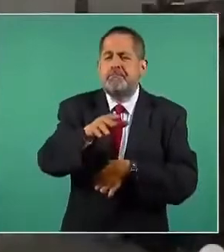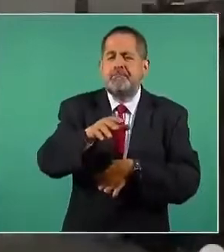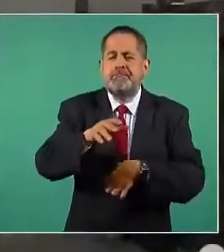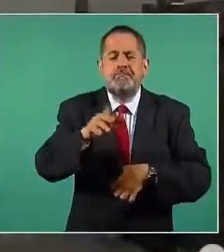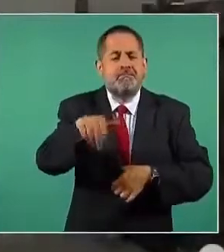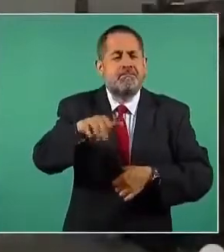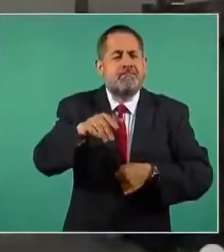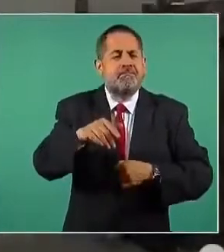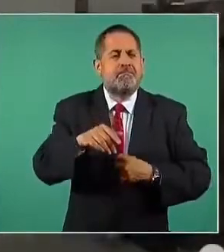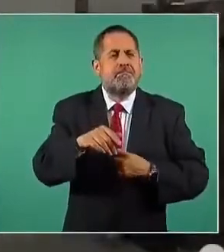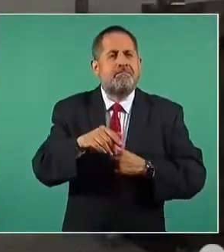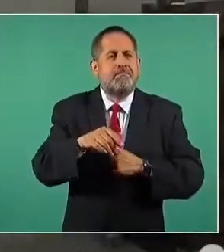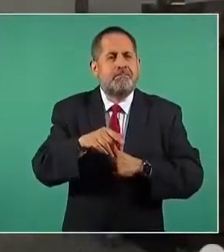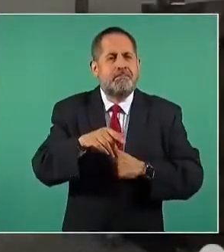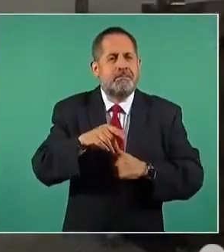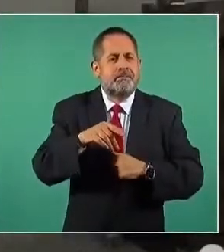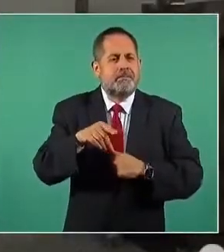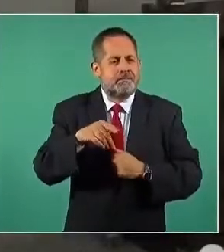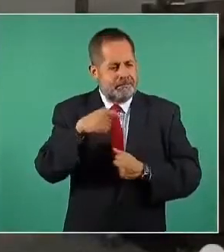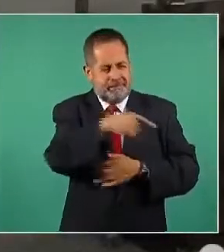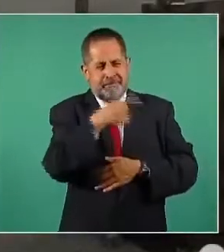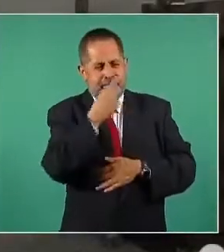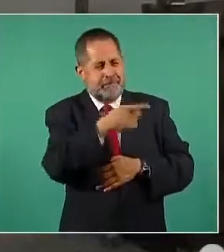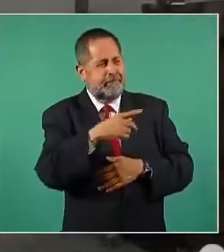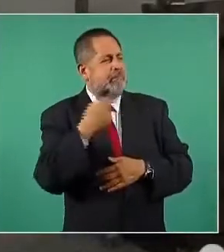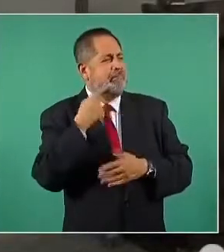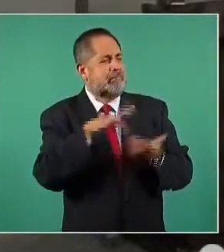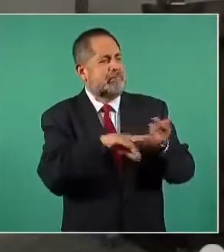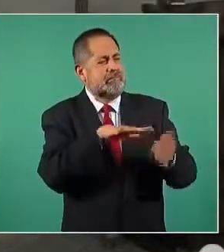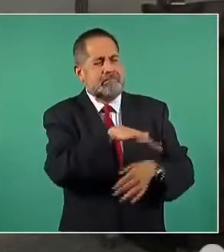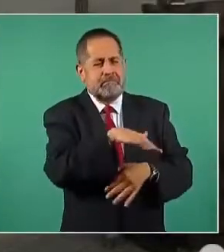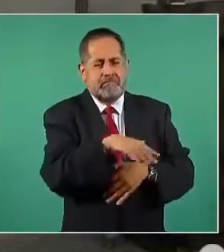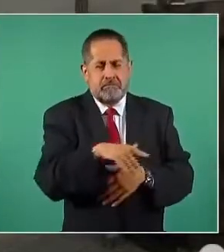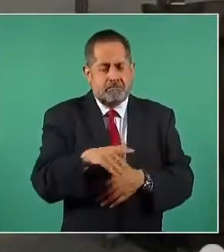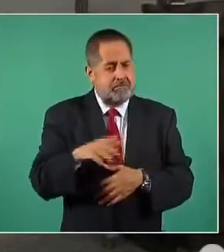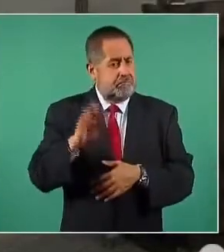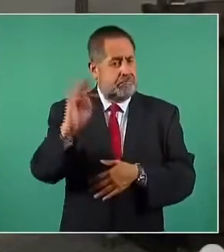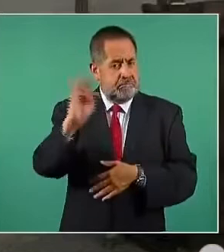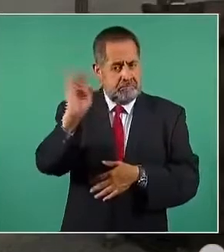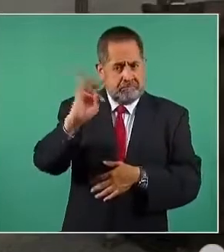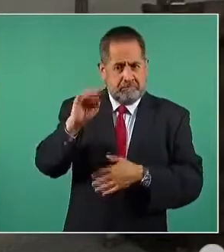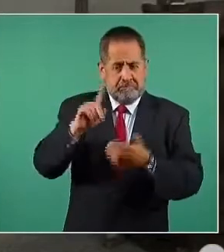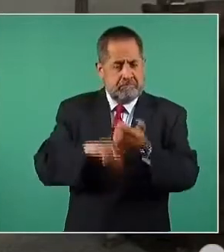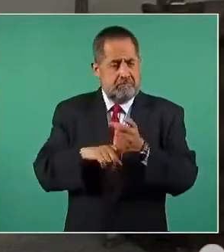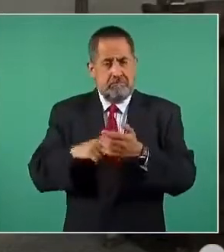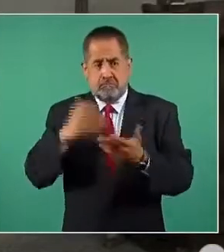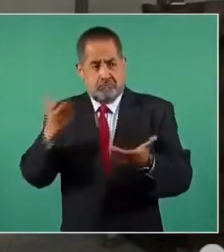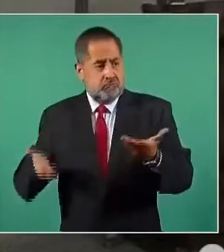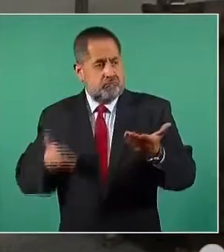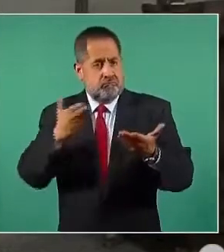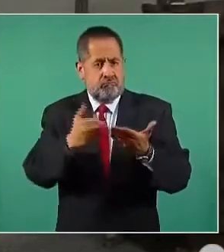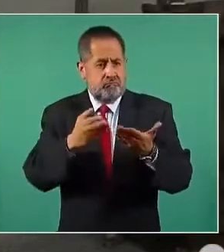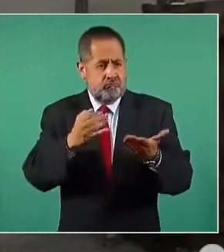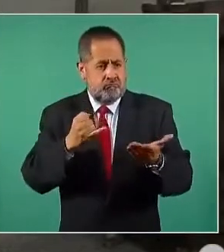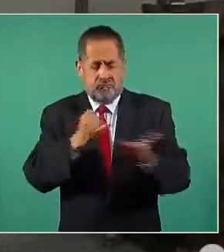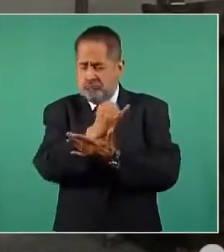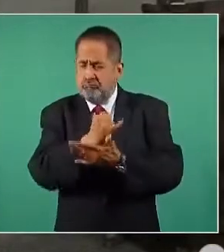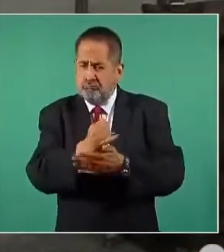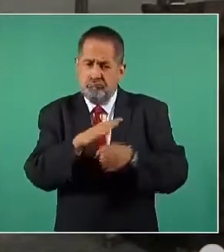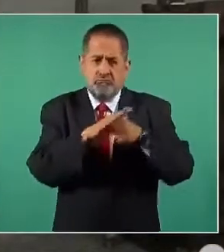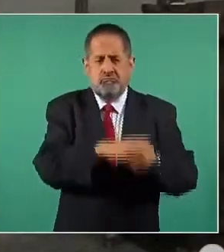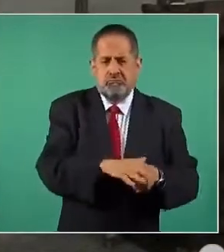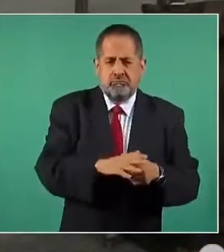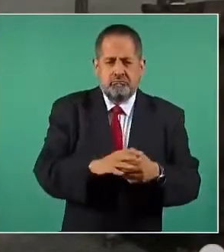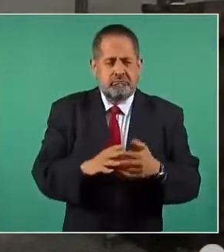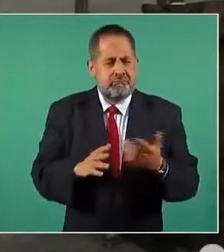que pudiera ser, usted ya lo ha mencionado, politiquero, ¿no hay como riesgo de que si se llega con esta opción, que sería como el plan B, si no